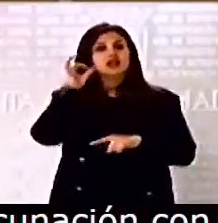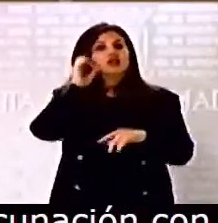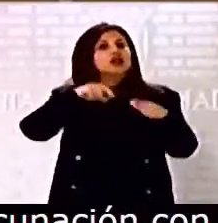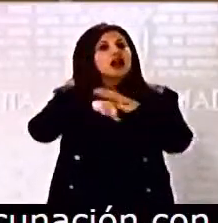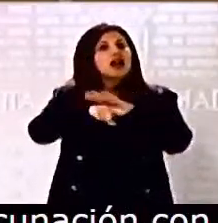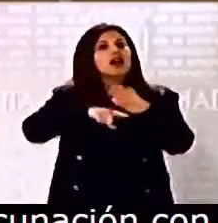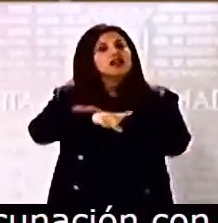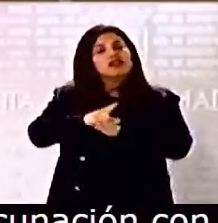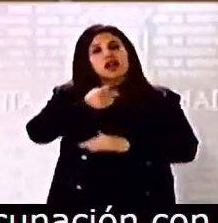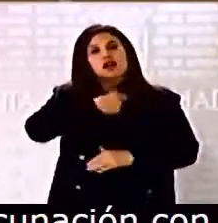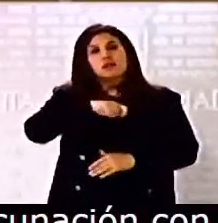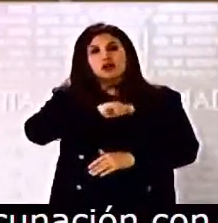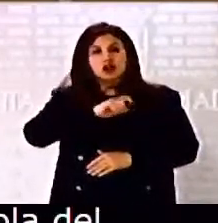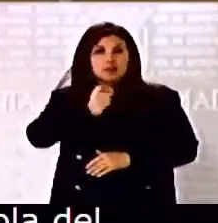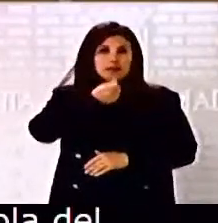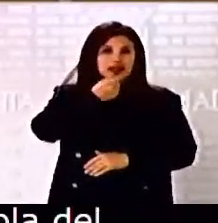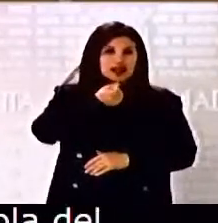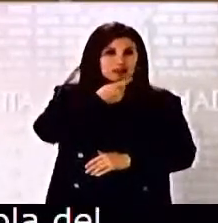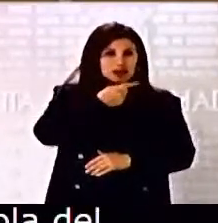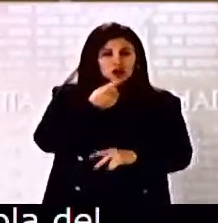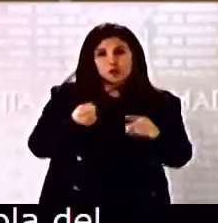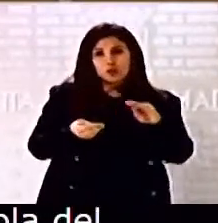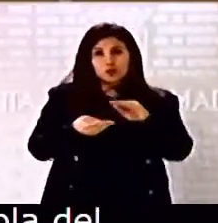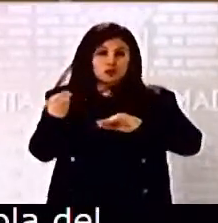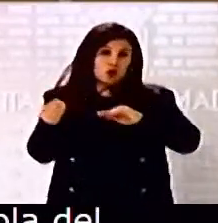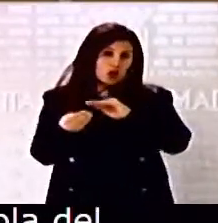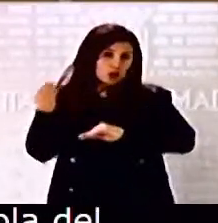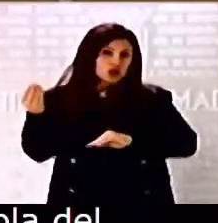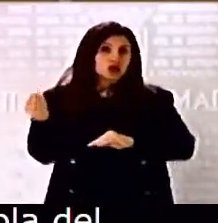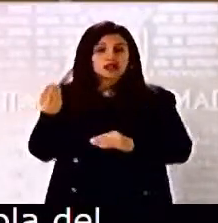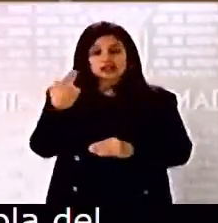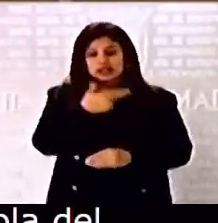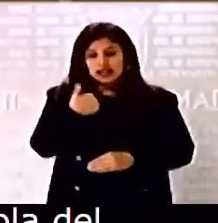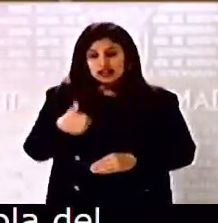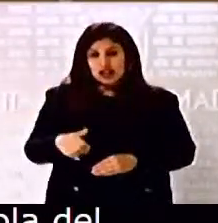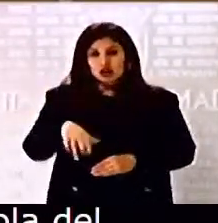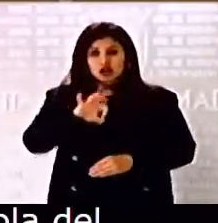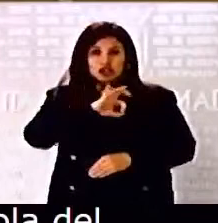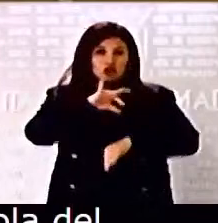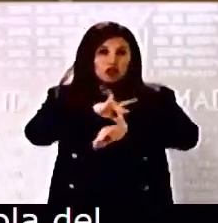y Productos Sanitarios, la doctora María Jesús Lamas,